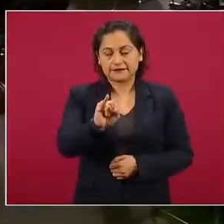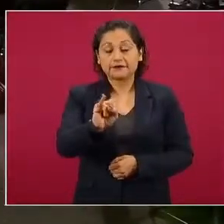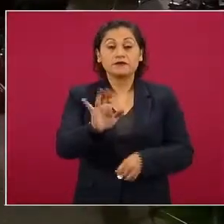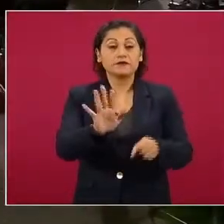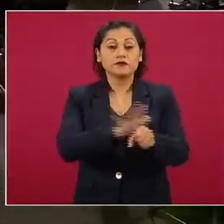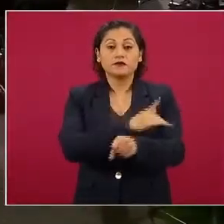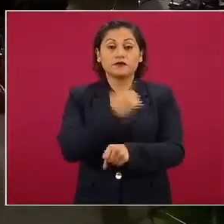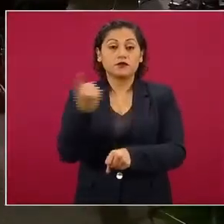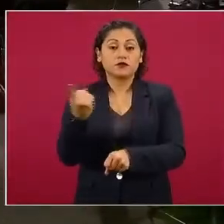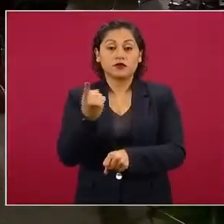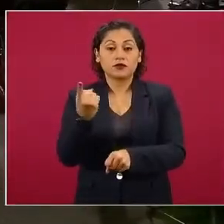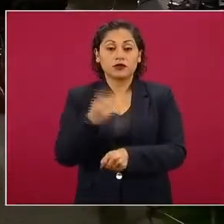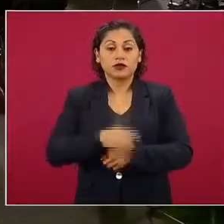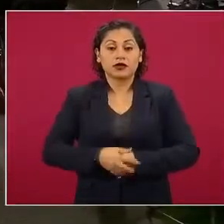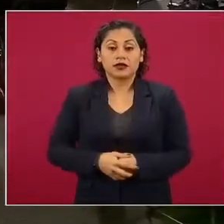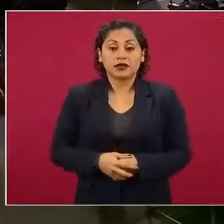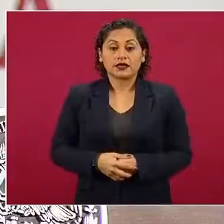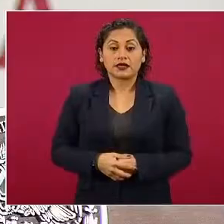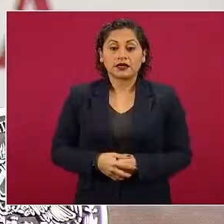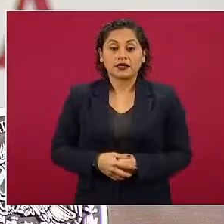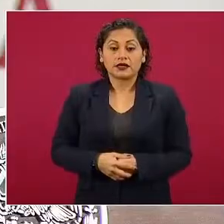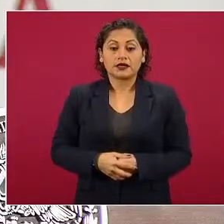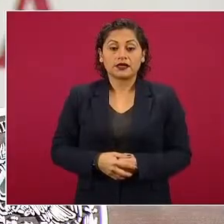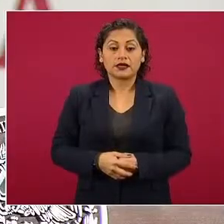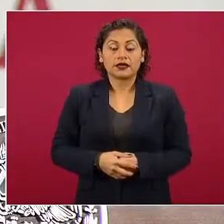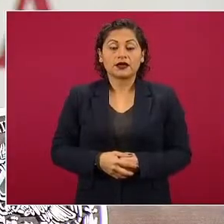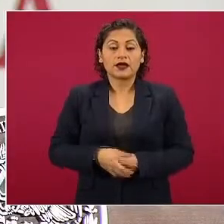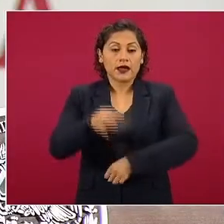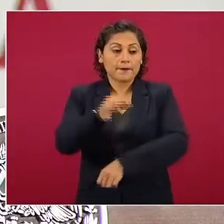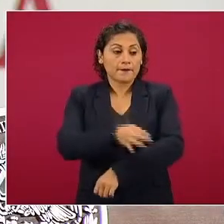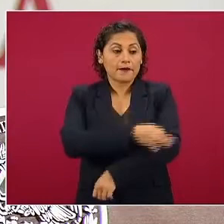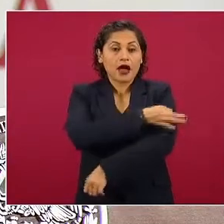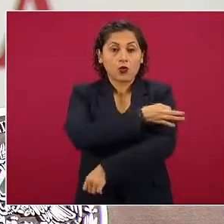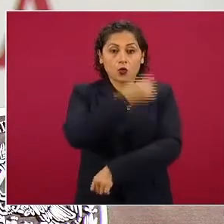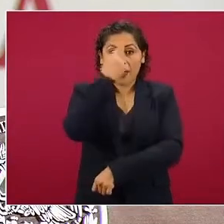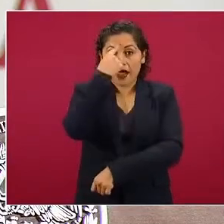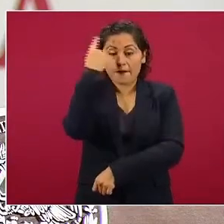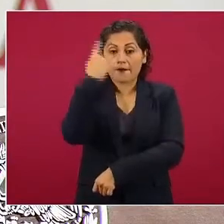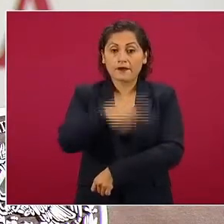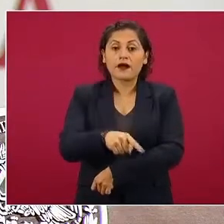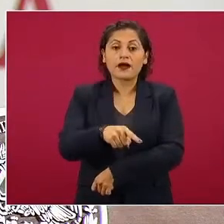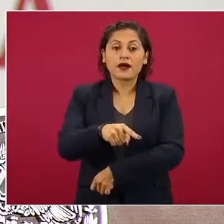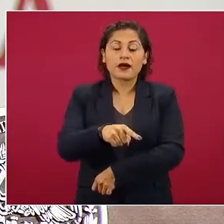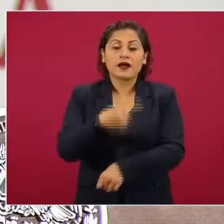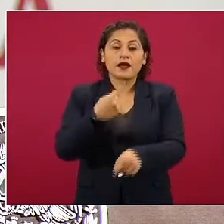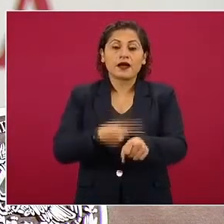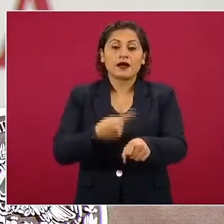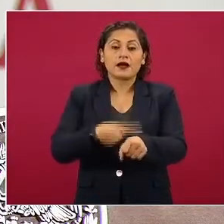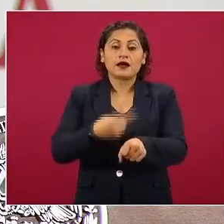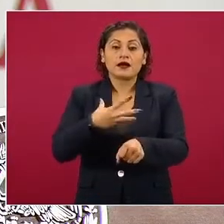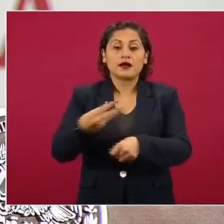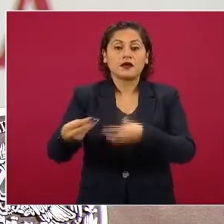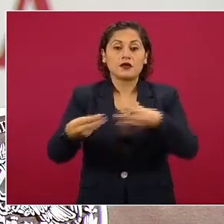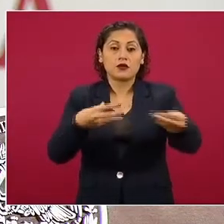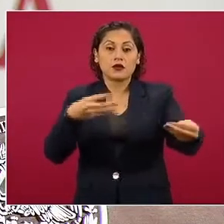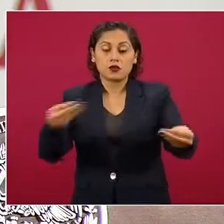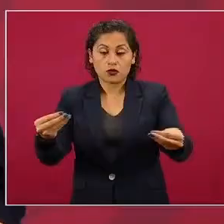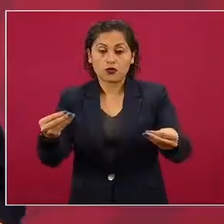la vacuna, enfrentar la pandemia del COVID.